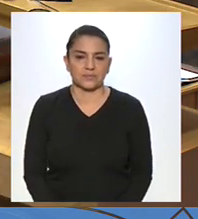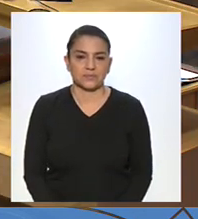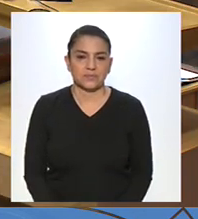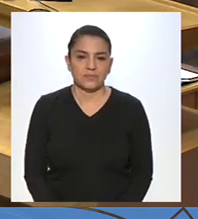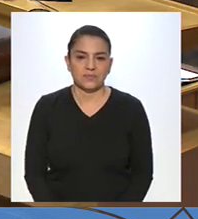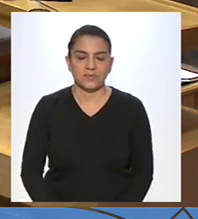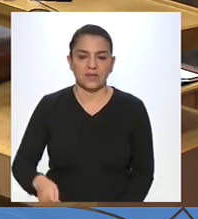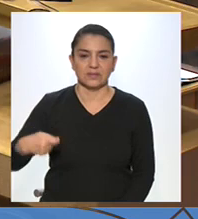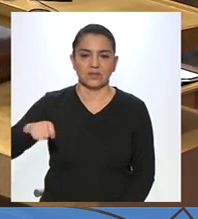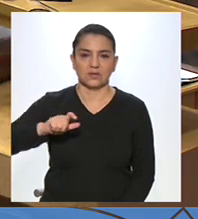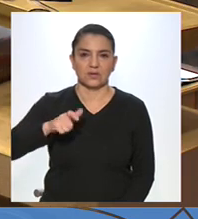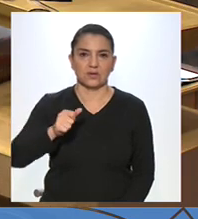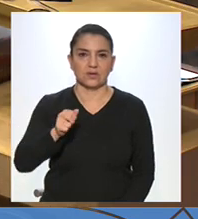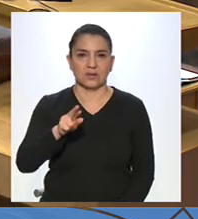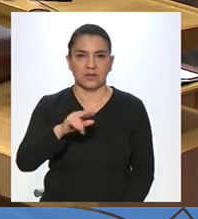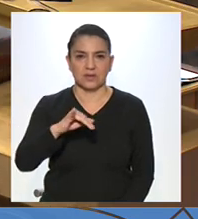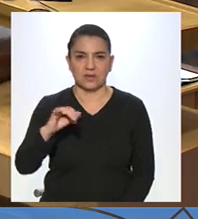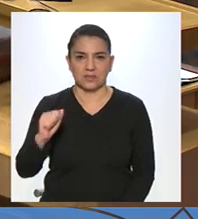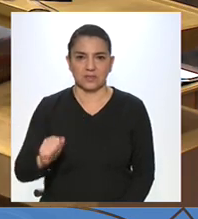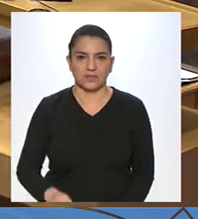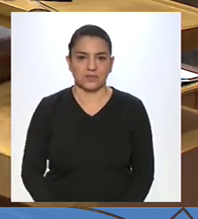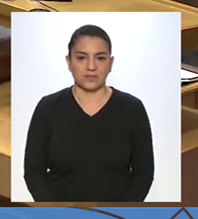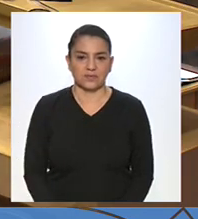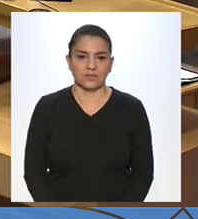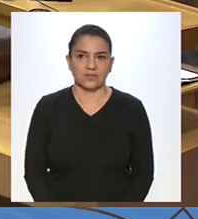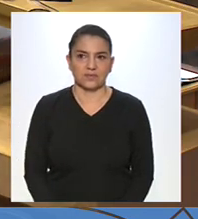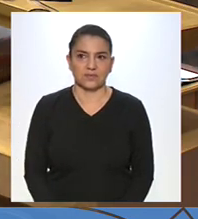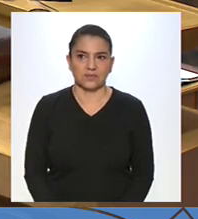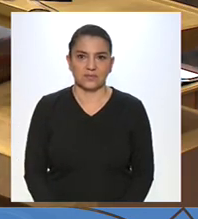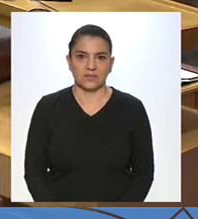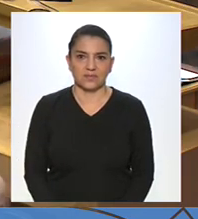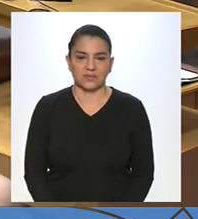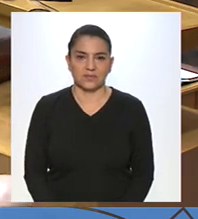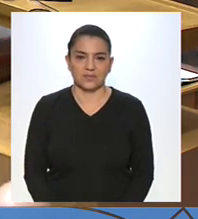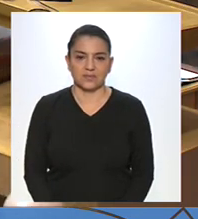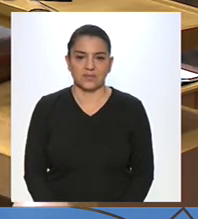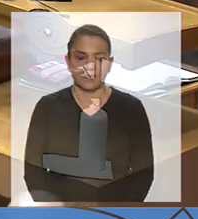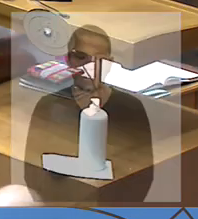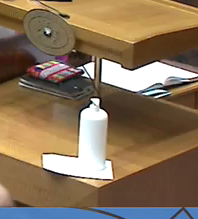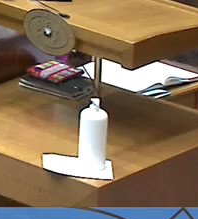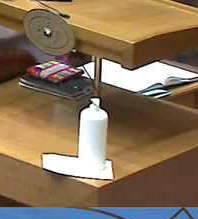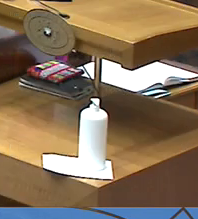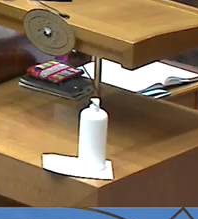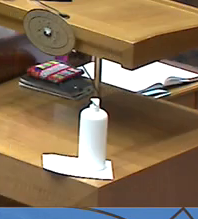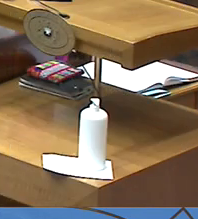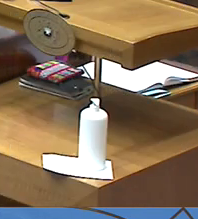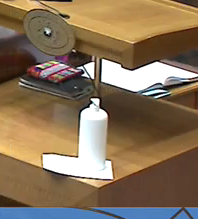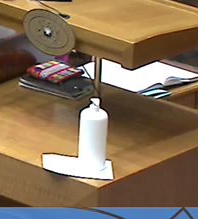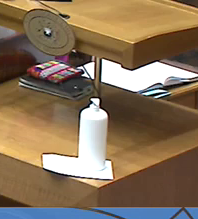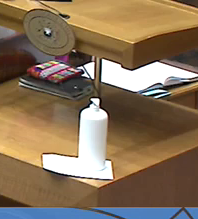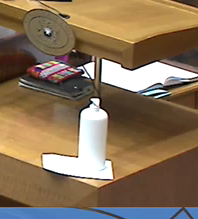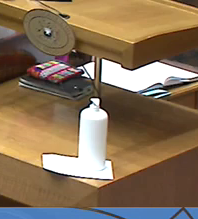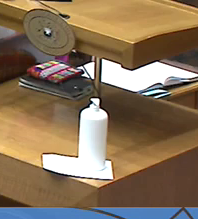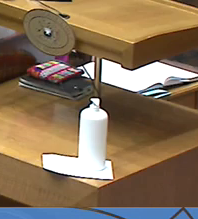Senador García y senador Coloma. Luego el senador Montes, que está telemático.